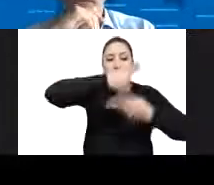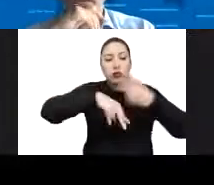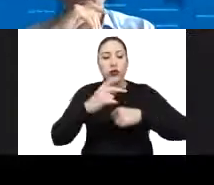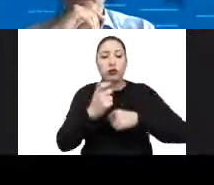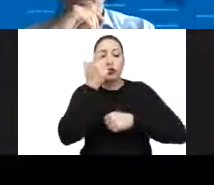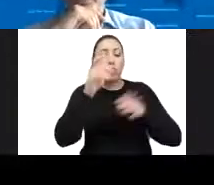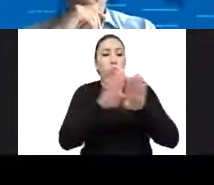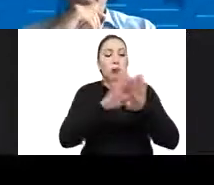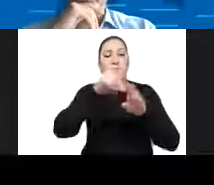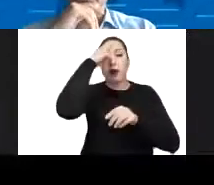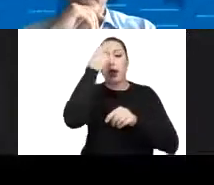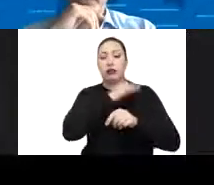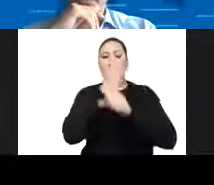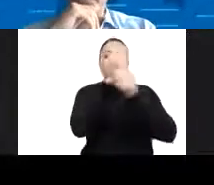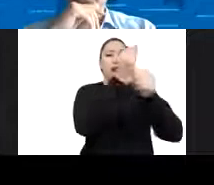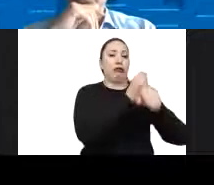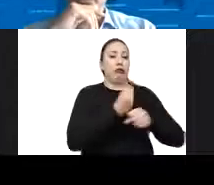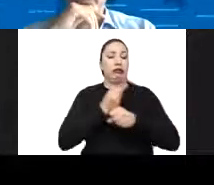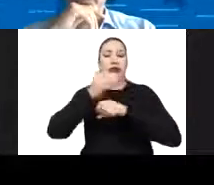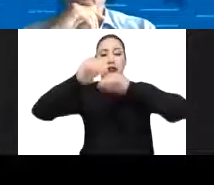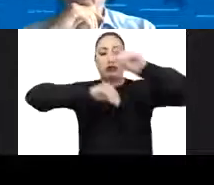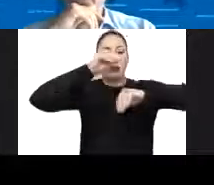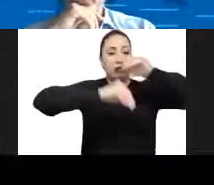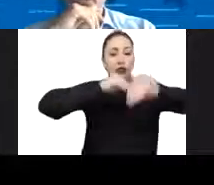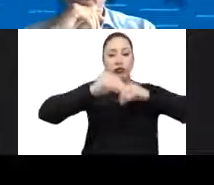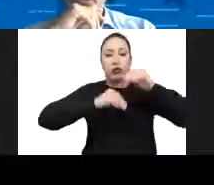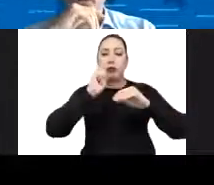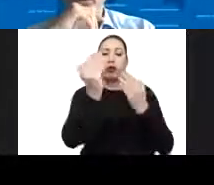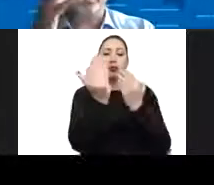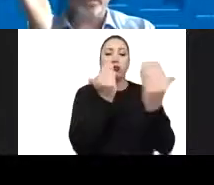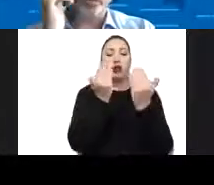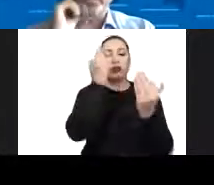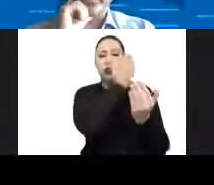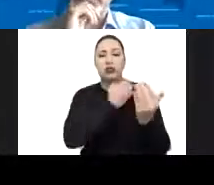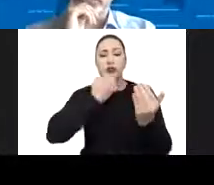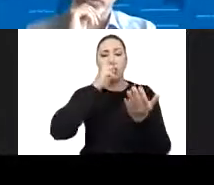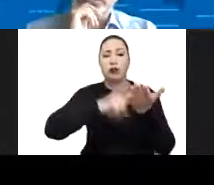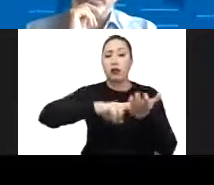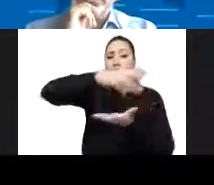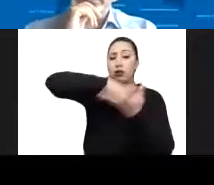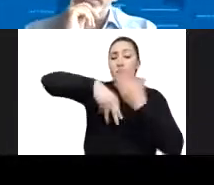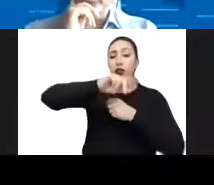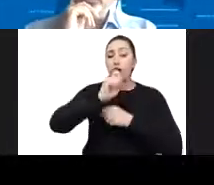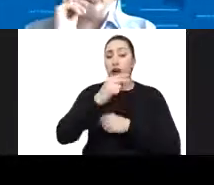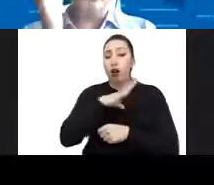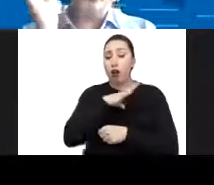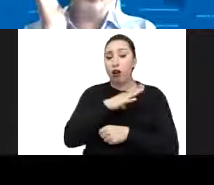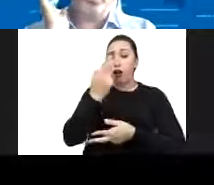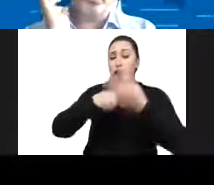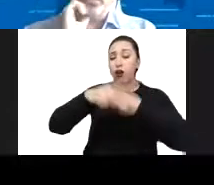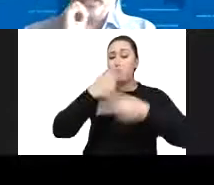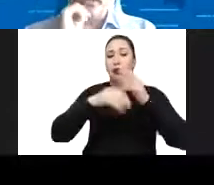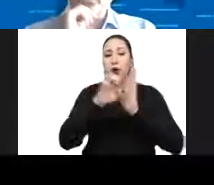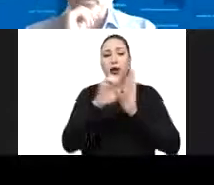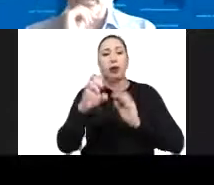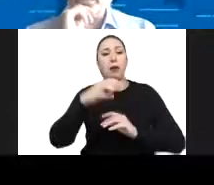infraestructura gris, que se proyectan en función de los costos y de los rendimientos, por ejemplo, en este caso, de cuántos metros cúbicos